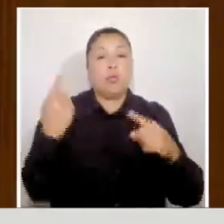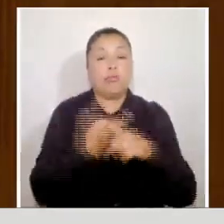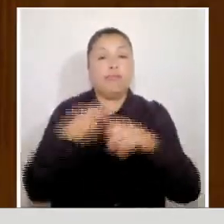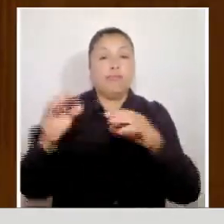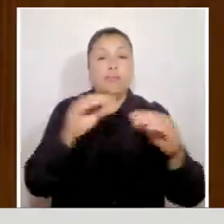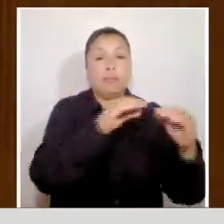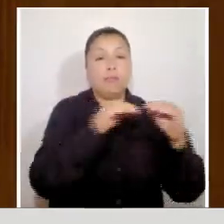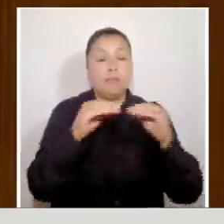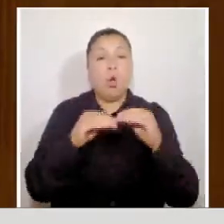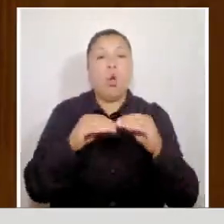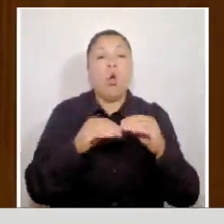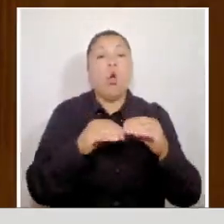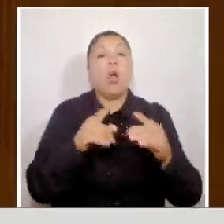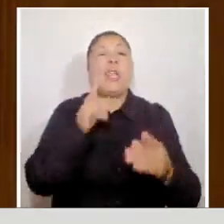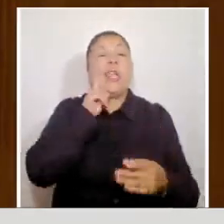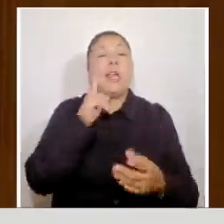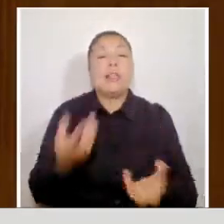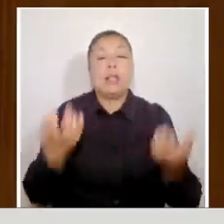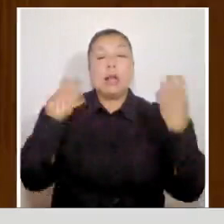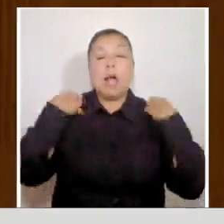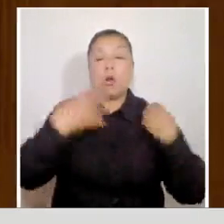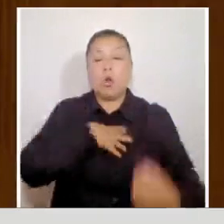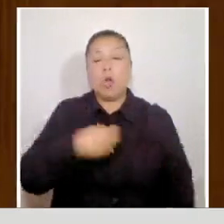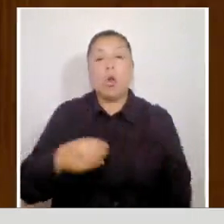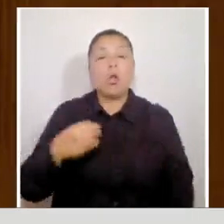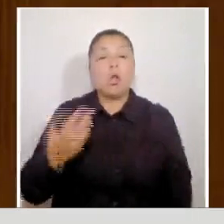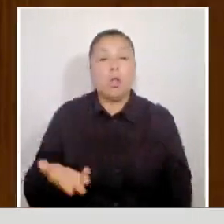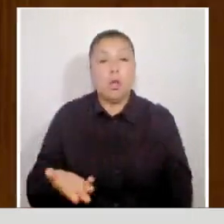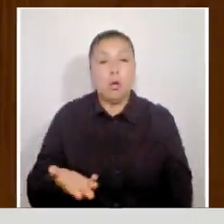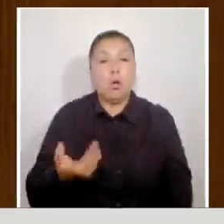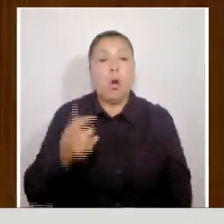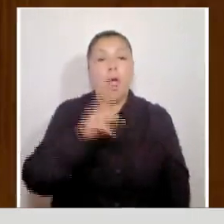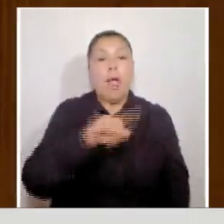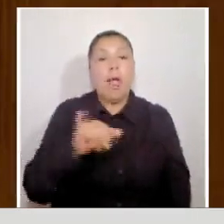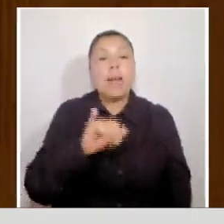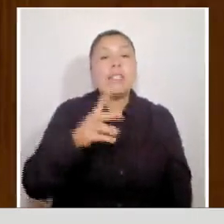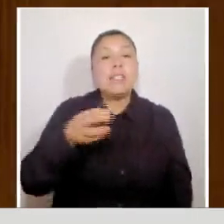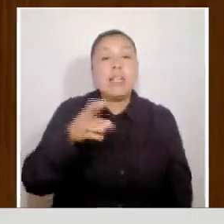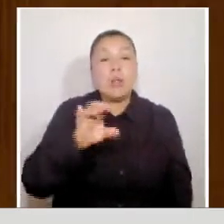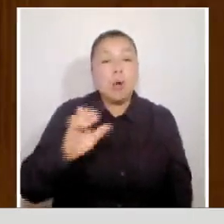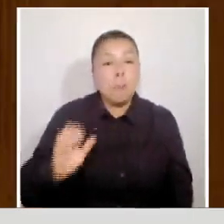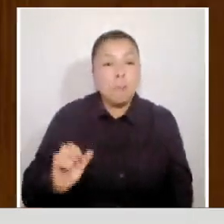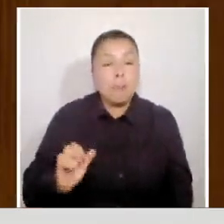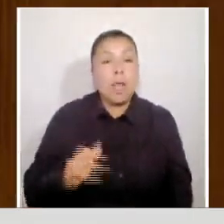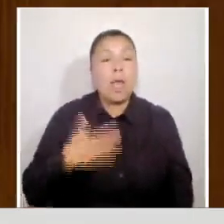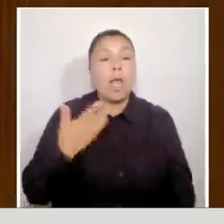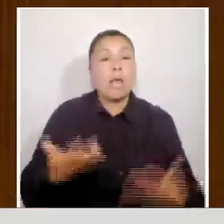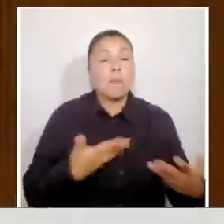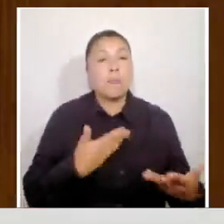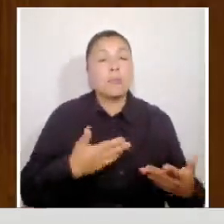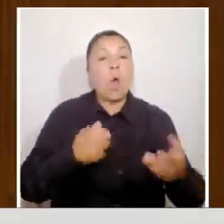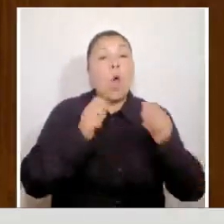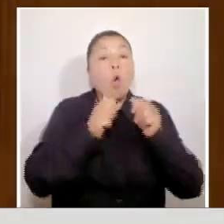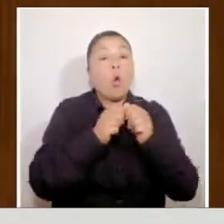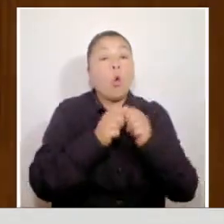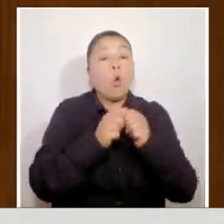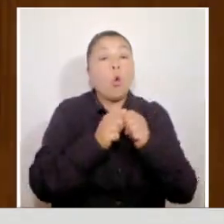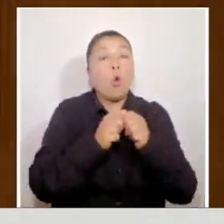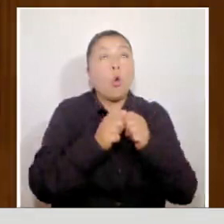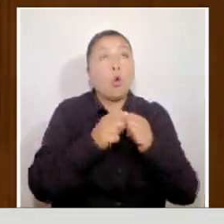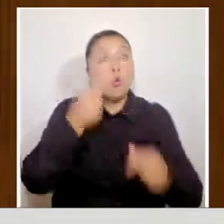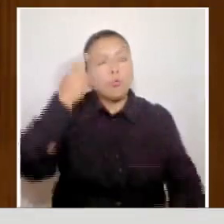custodias de los hijos el síndrome se manifiesta supuestamente como una campaña irracional e